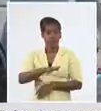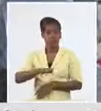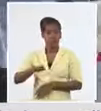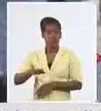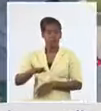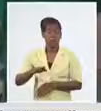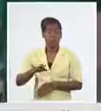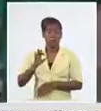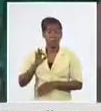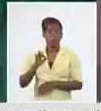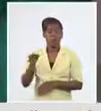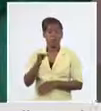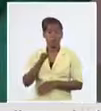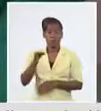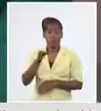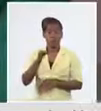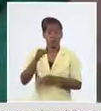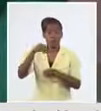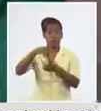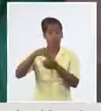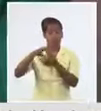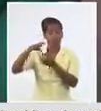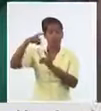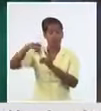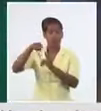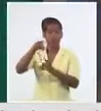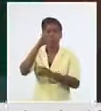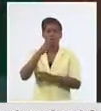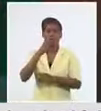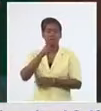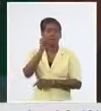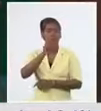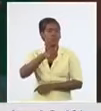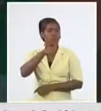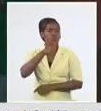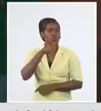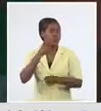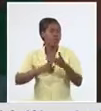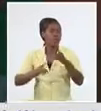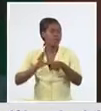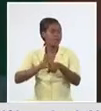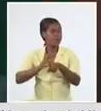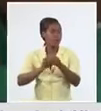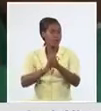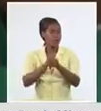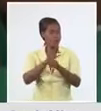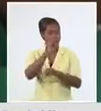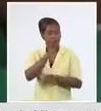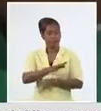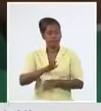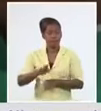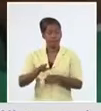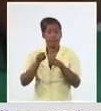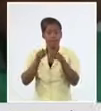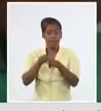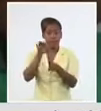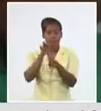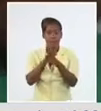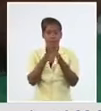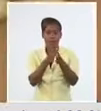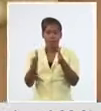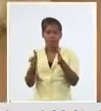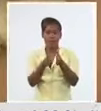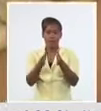Caribe en Guantánamo se atienden a los pacientes sospechosos de COVID-19 en edades pediátricas. De ahí que se convierte en un anexo del